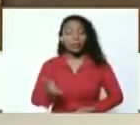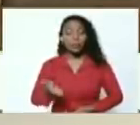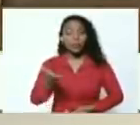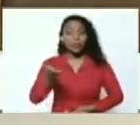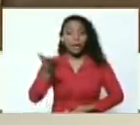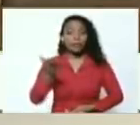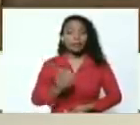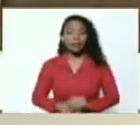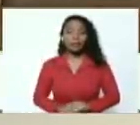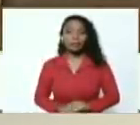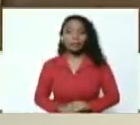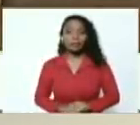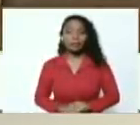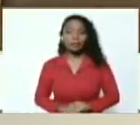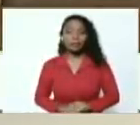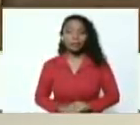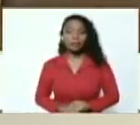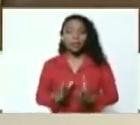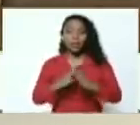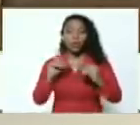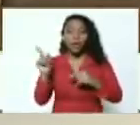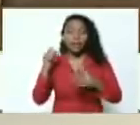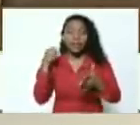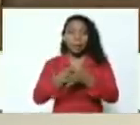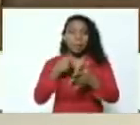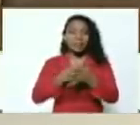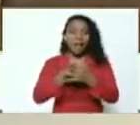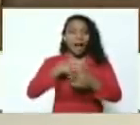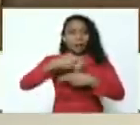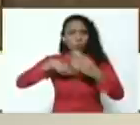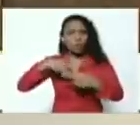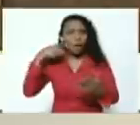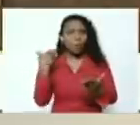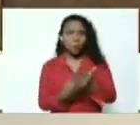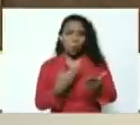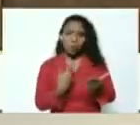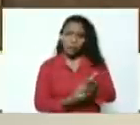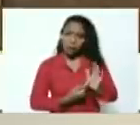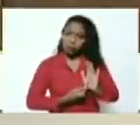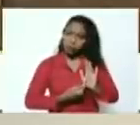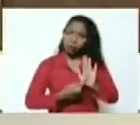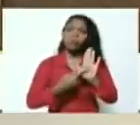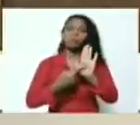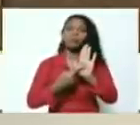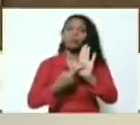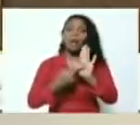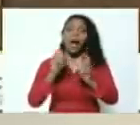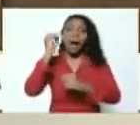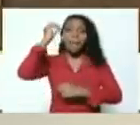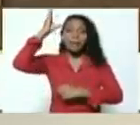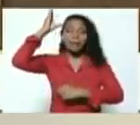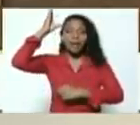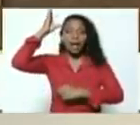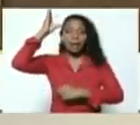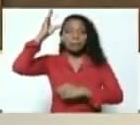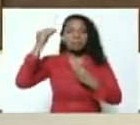pues. Toda esta batalla, la revolución va demostrando la capacidad